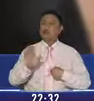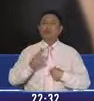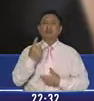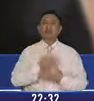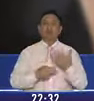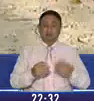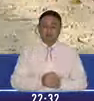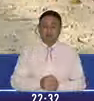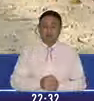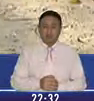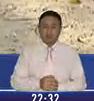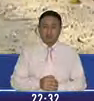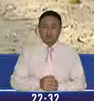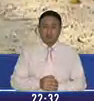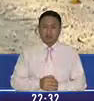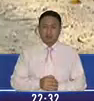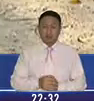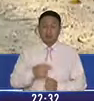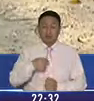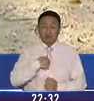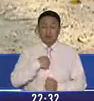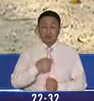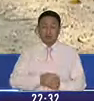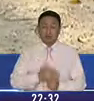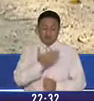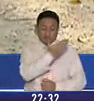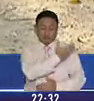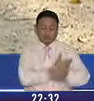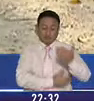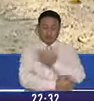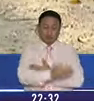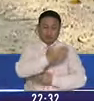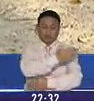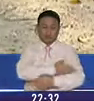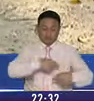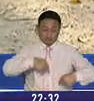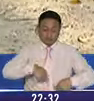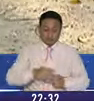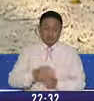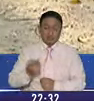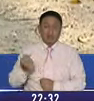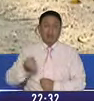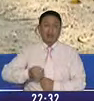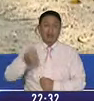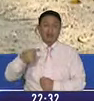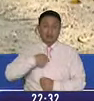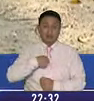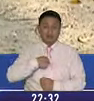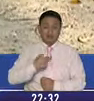le abortara a mi hija. Tengo cortes en mi cuerpo cuando él intentó